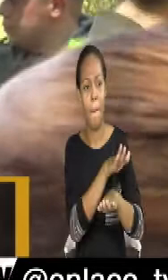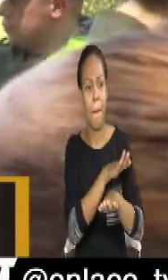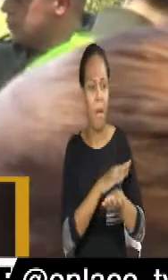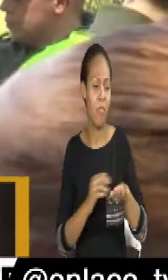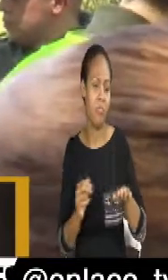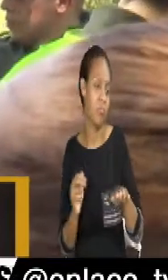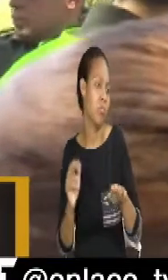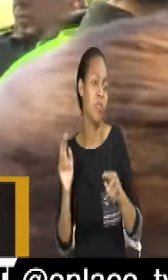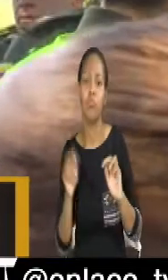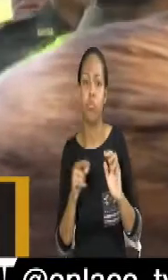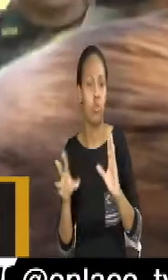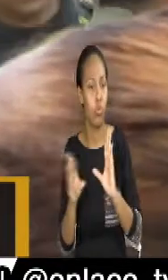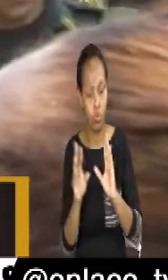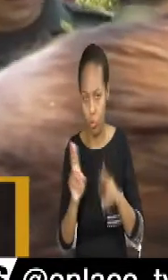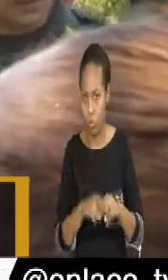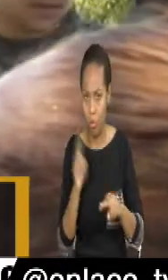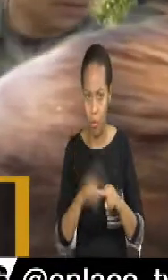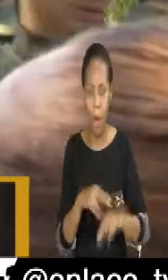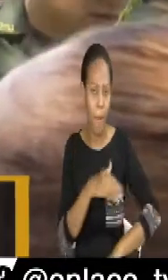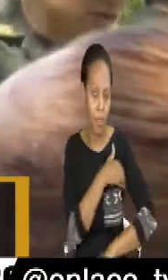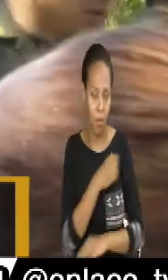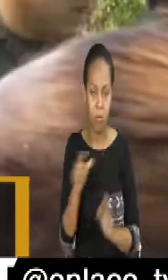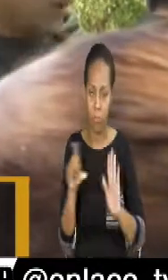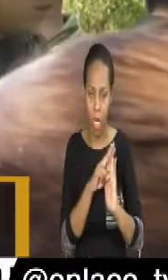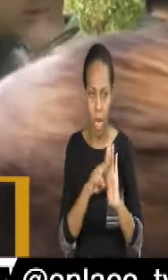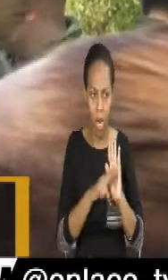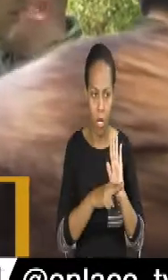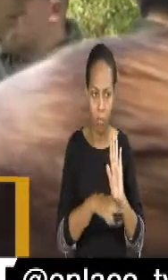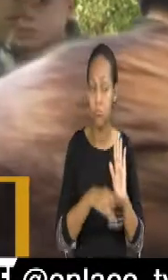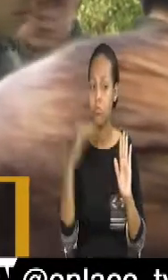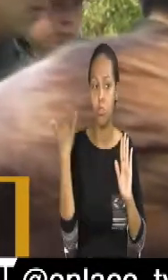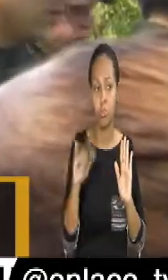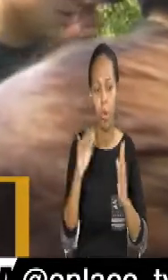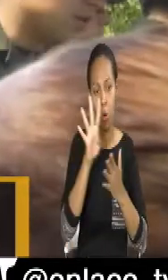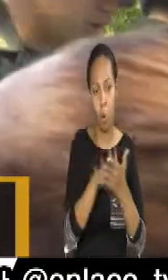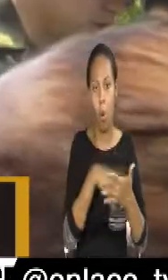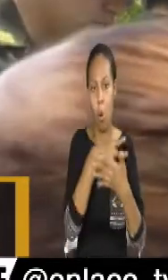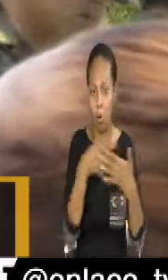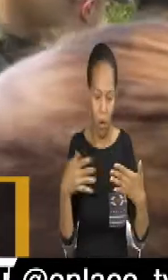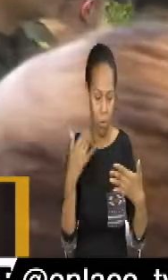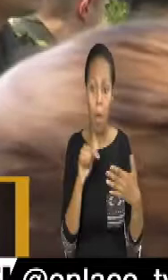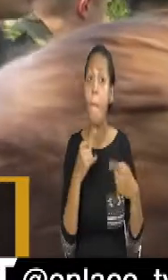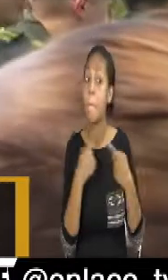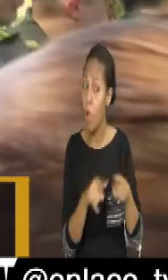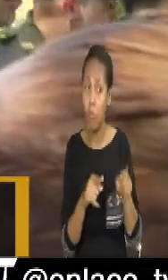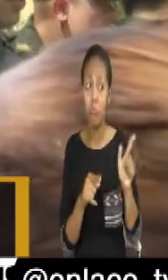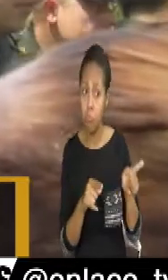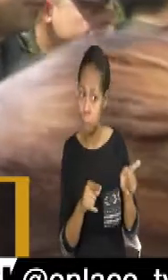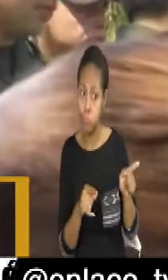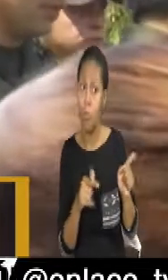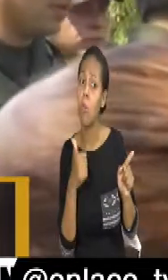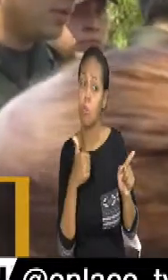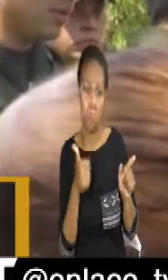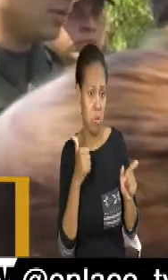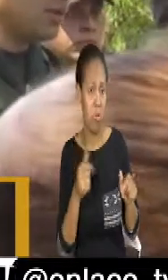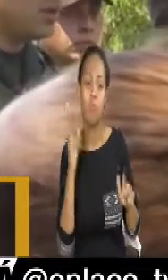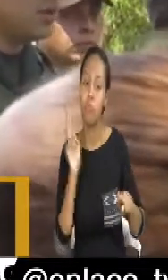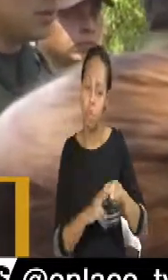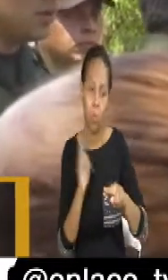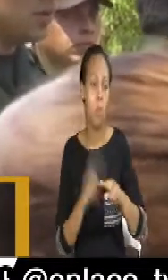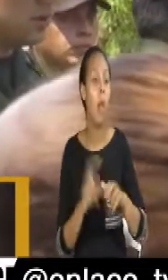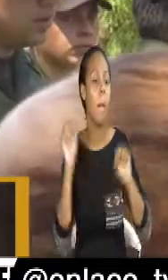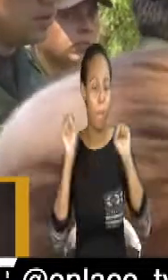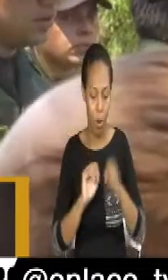través del ministerio se impusieron obviamente durante determinados horarios durante el festivo, pero ya se encontraba obviamente transitando dentro del